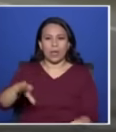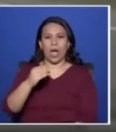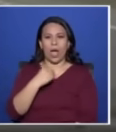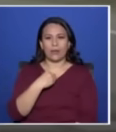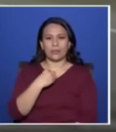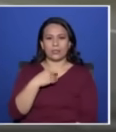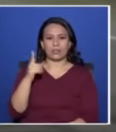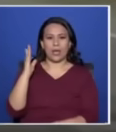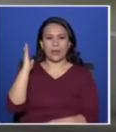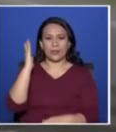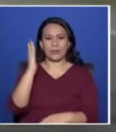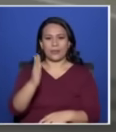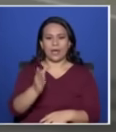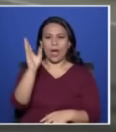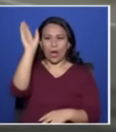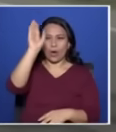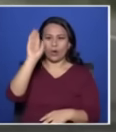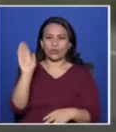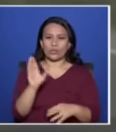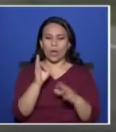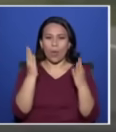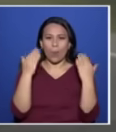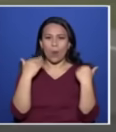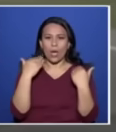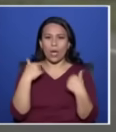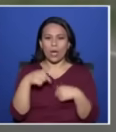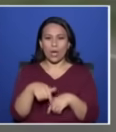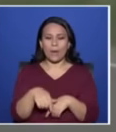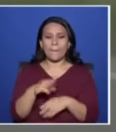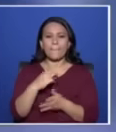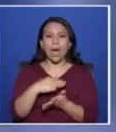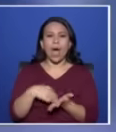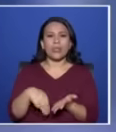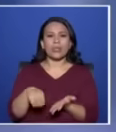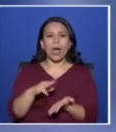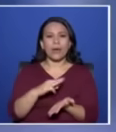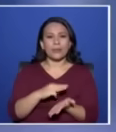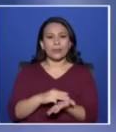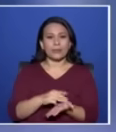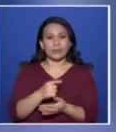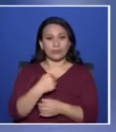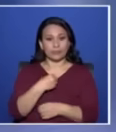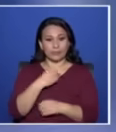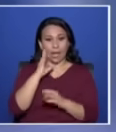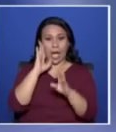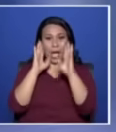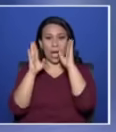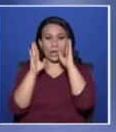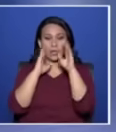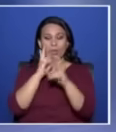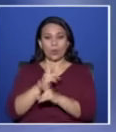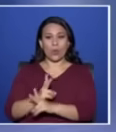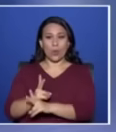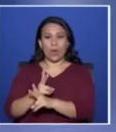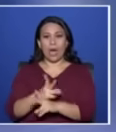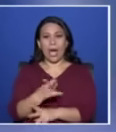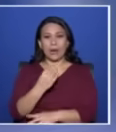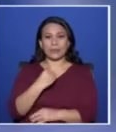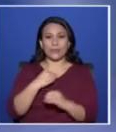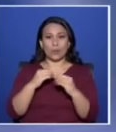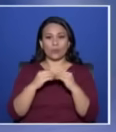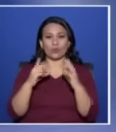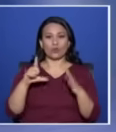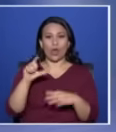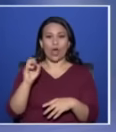en la vía que conecta a Guayaquil con la provincia de Manabí. Vamos a permanecer atentos. Entre tanto, les contamos que en Mucholote 1,